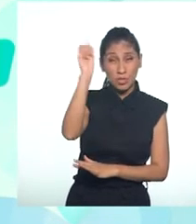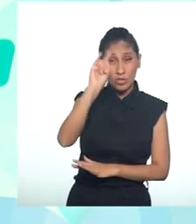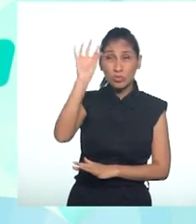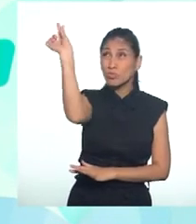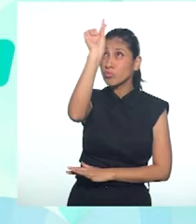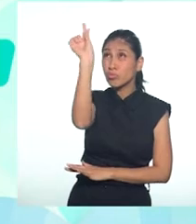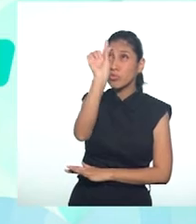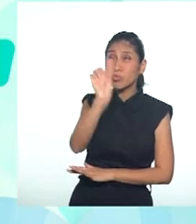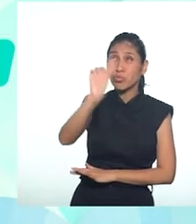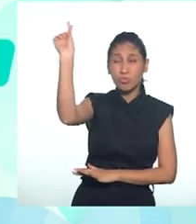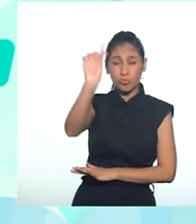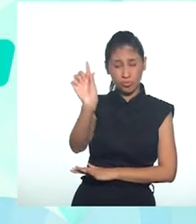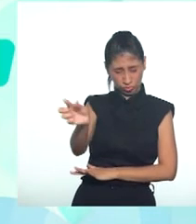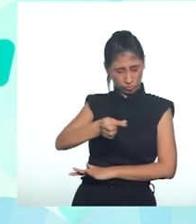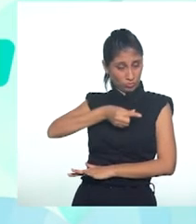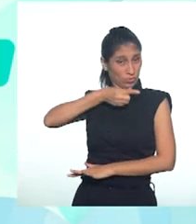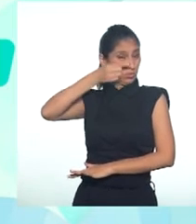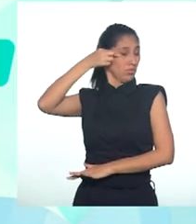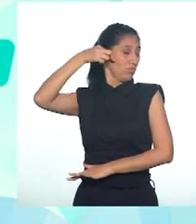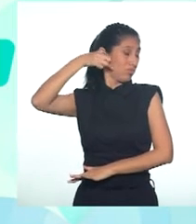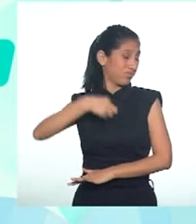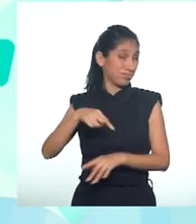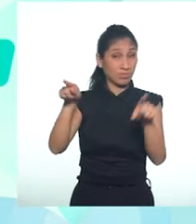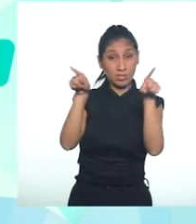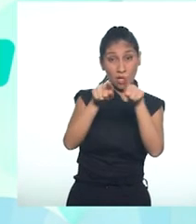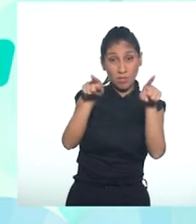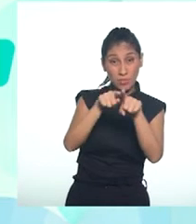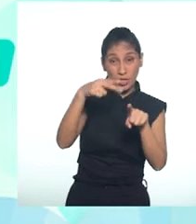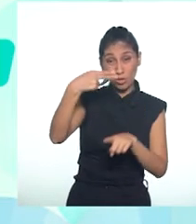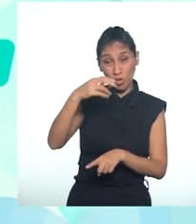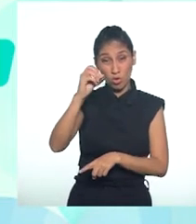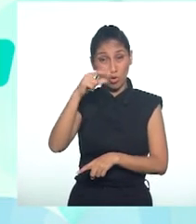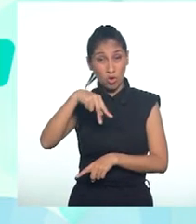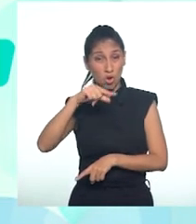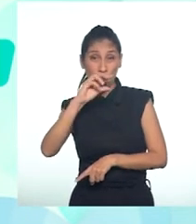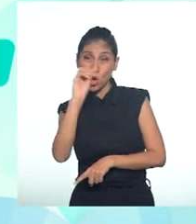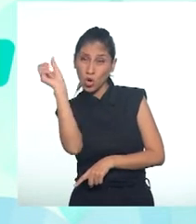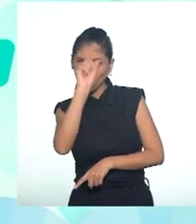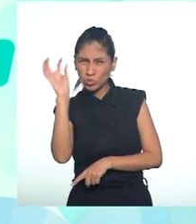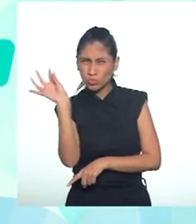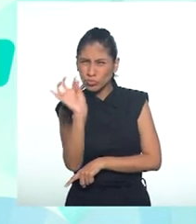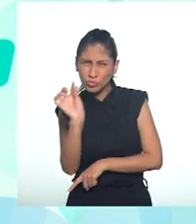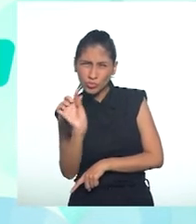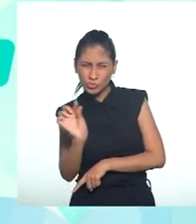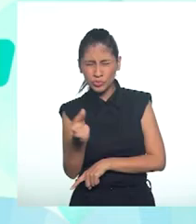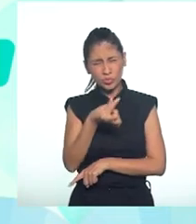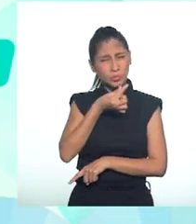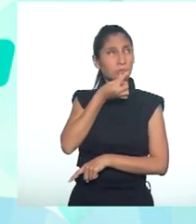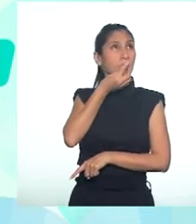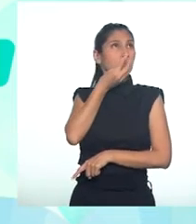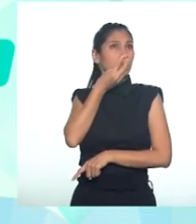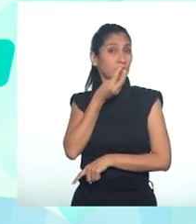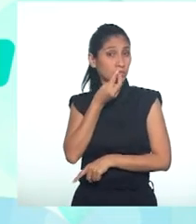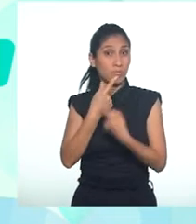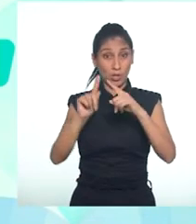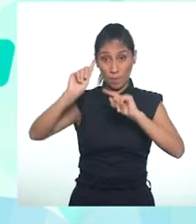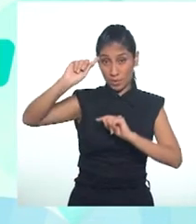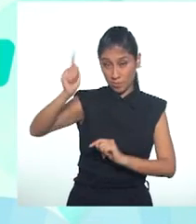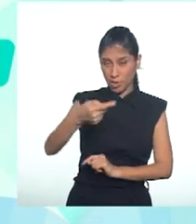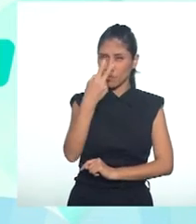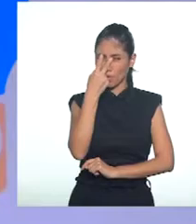También pueden ser causadas por hongos y protozoos, pero nos enfocamos primero en las provocadas por los